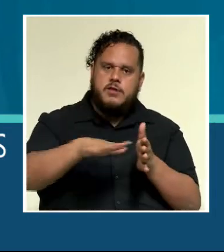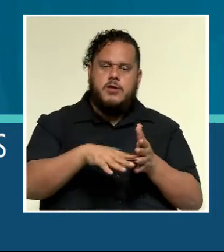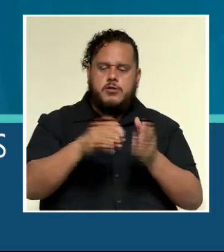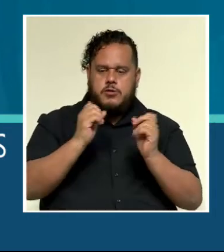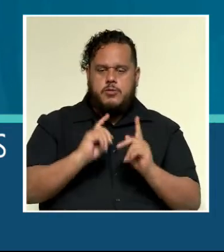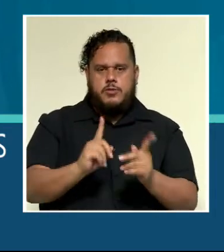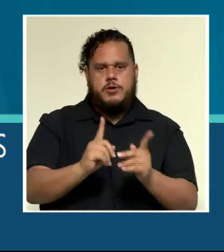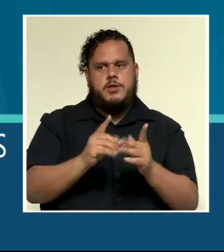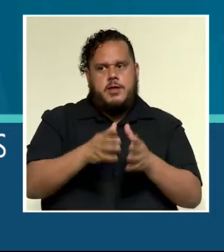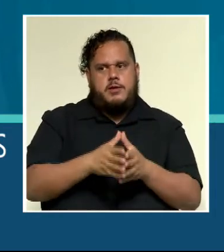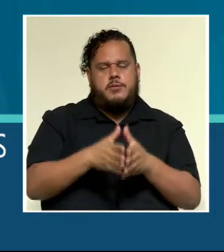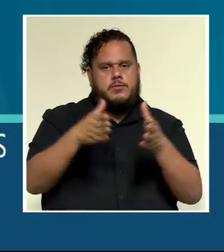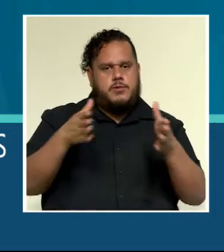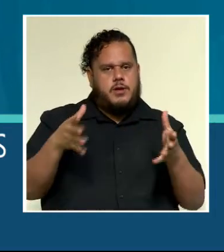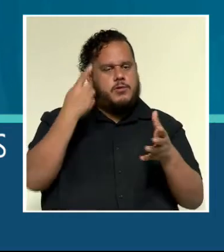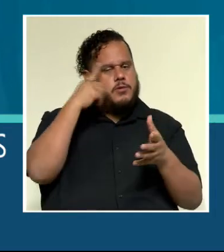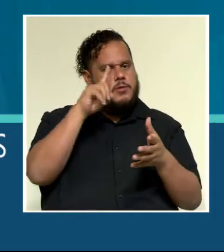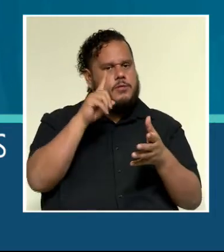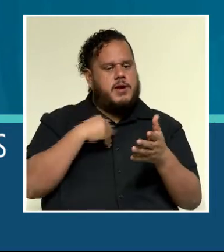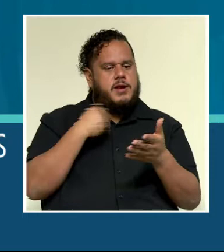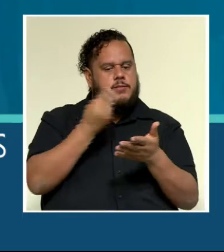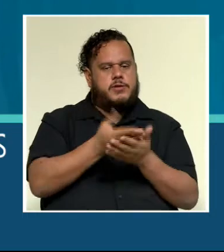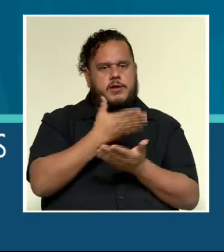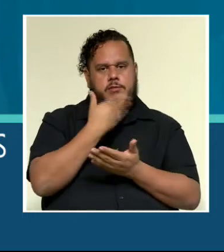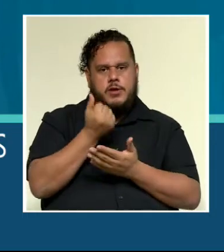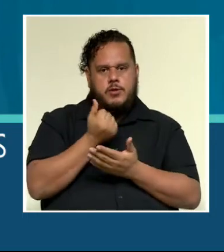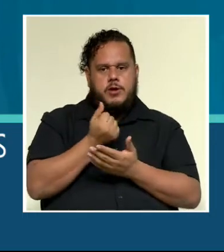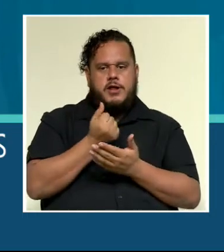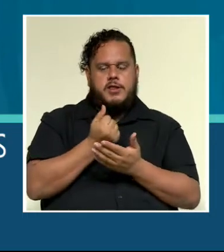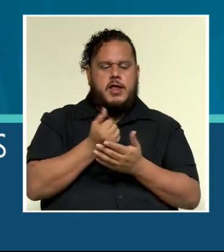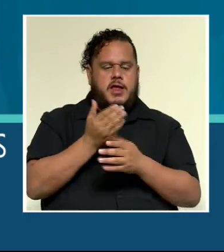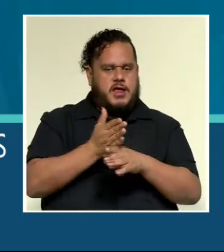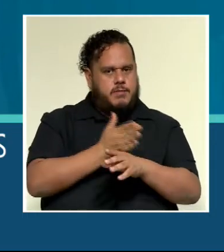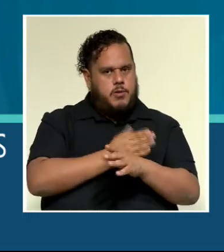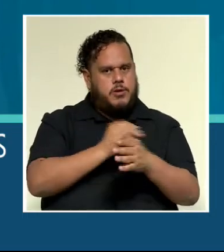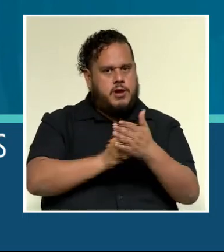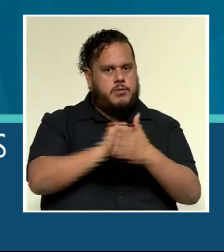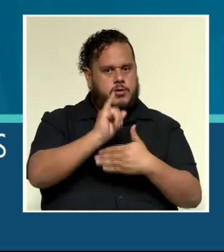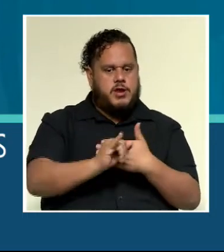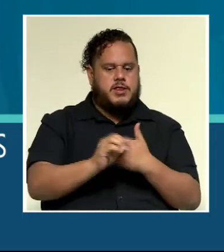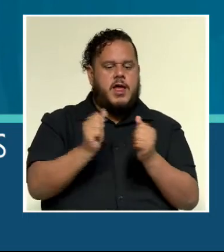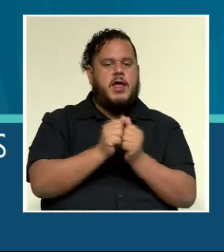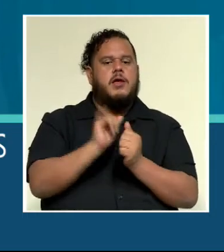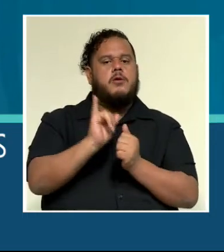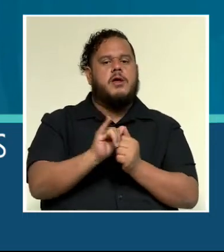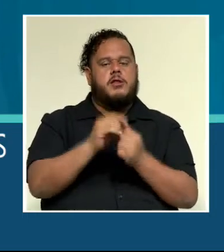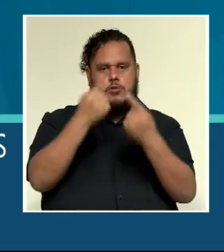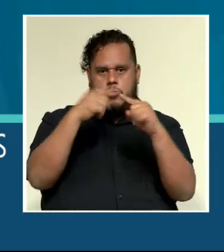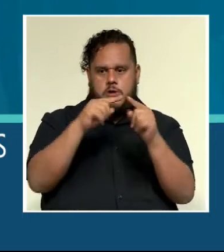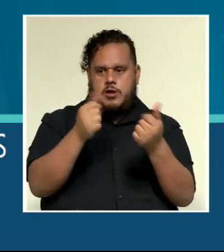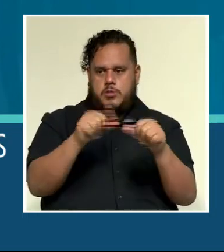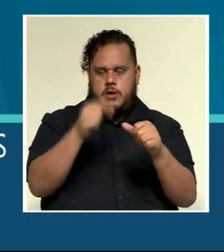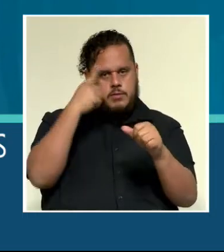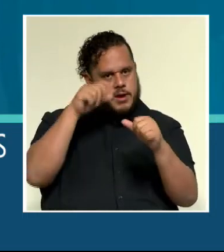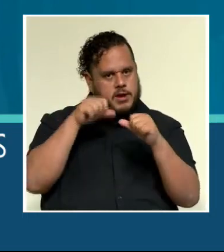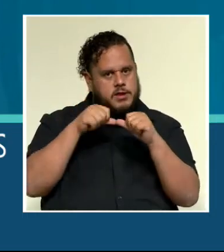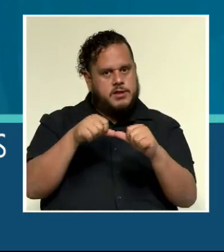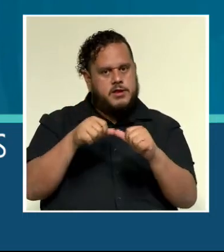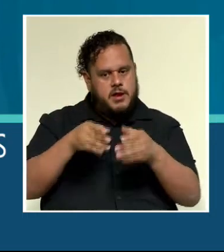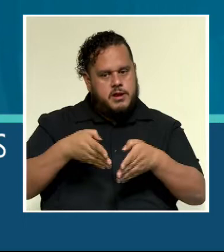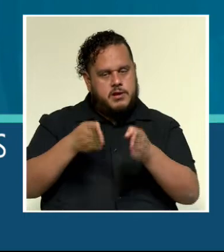realmente muy amplio para aportar mejoras al proyecto y con esto lograr su aprobación para continuar en la ruta de